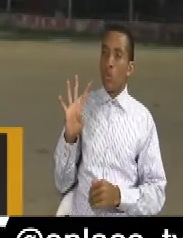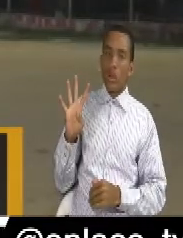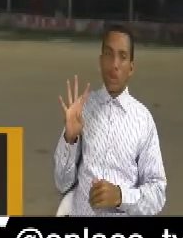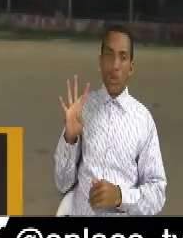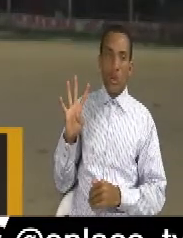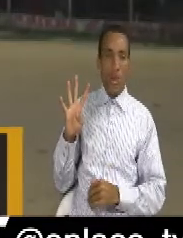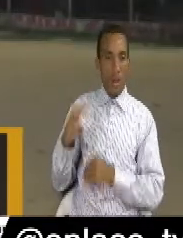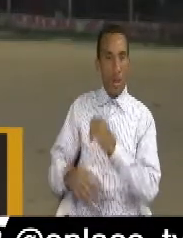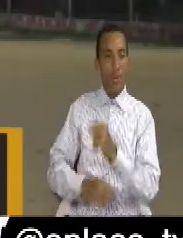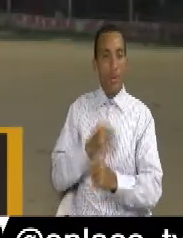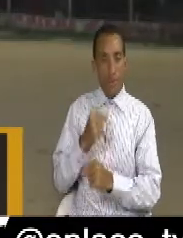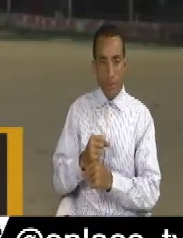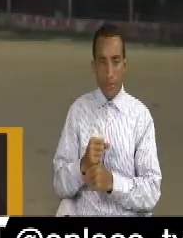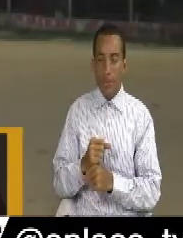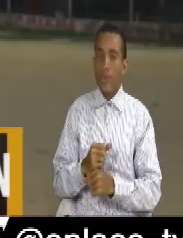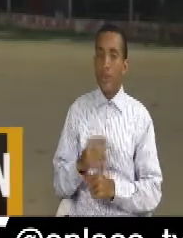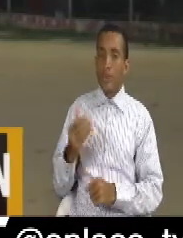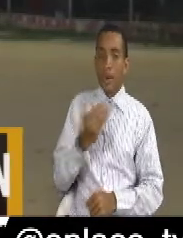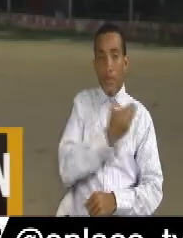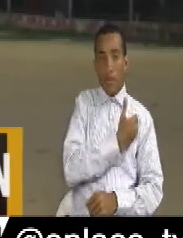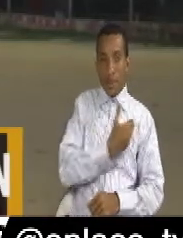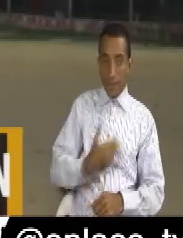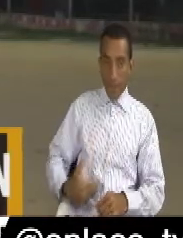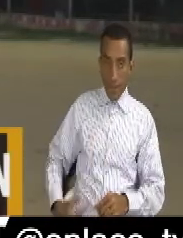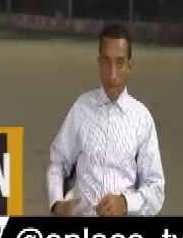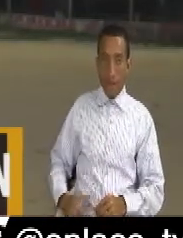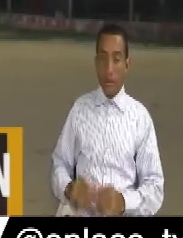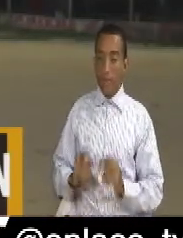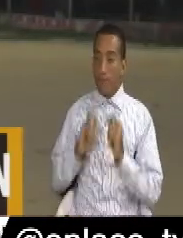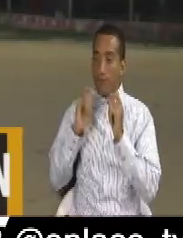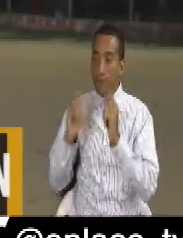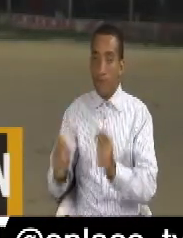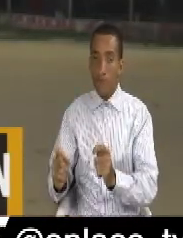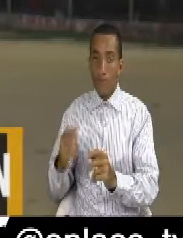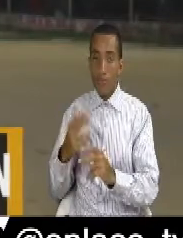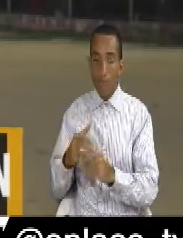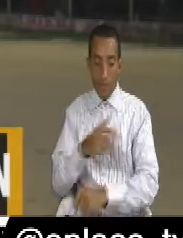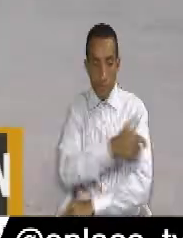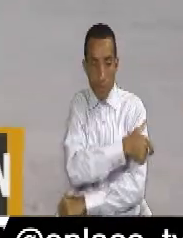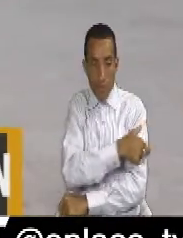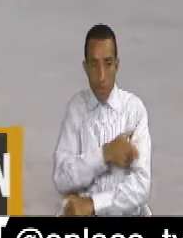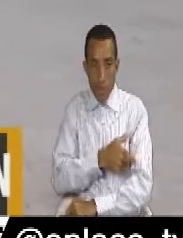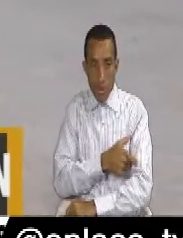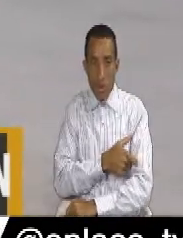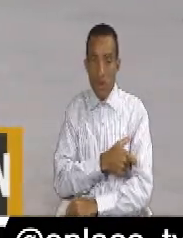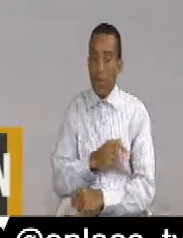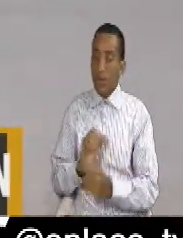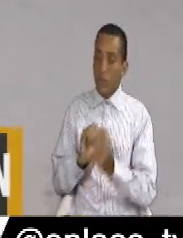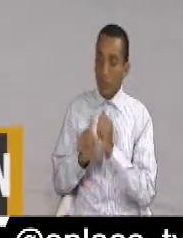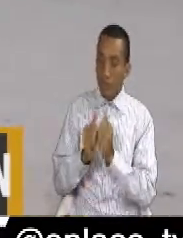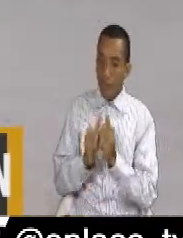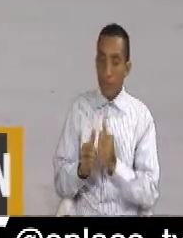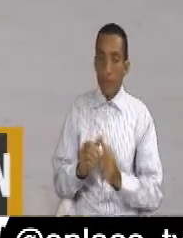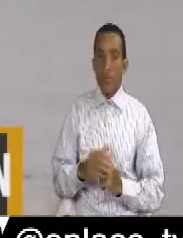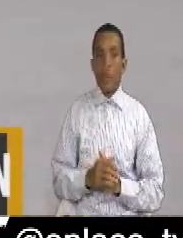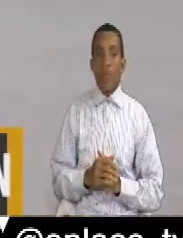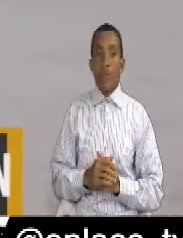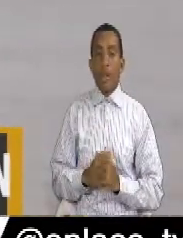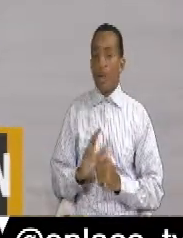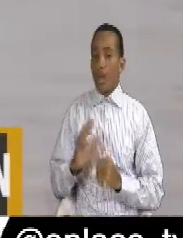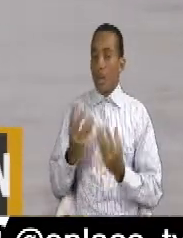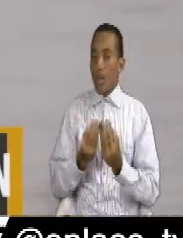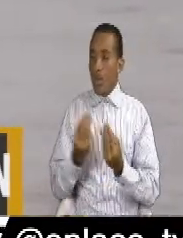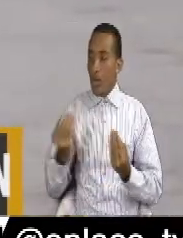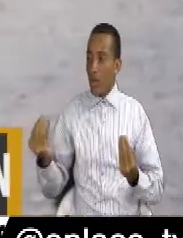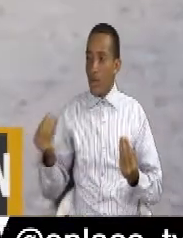hace 4 años, desde que el presidente ha nombrado como comité de deporte a Chifri. 14 equipos con un nivel competitivo muy